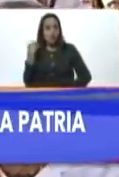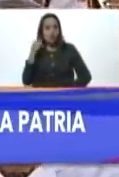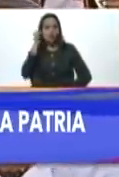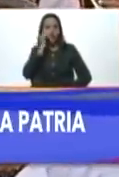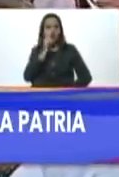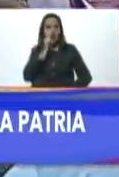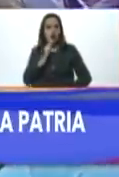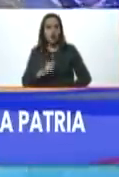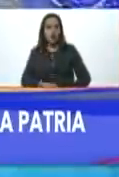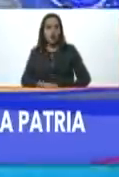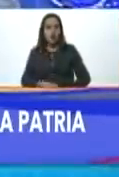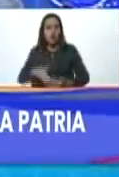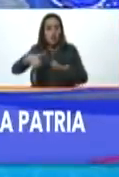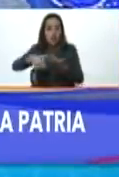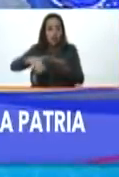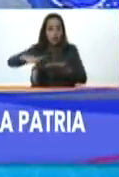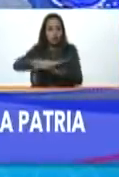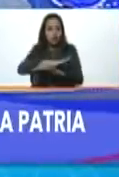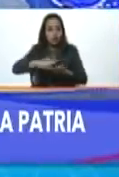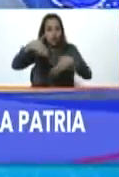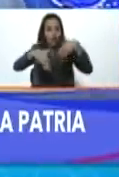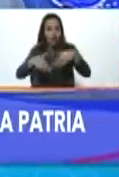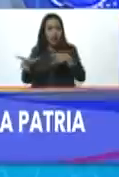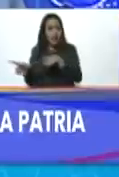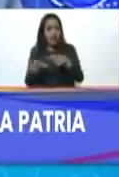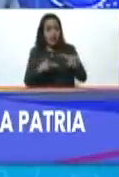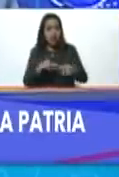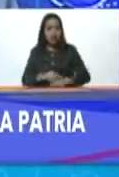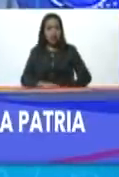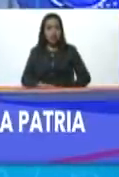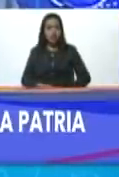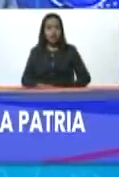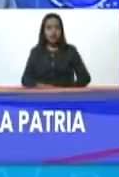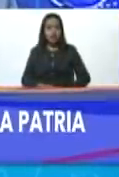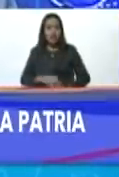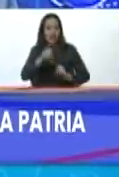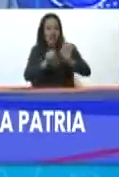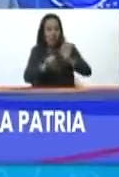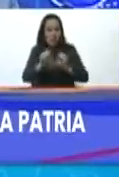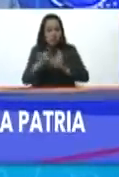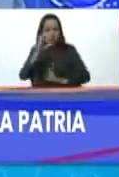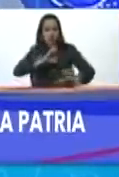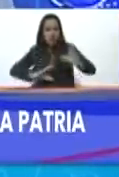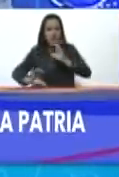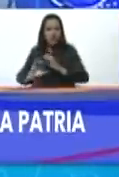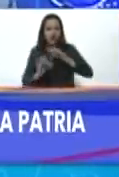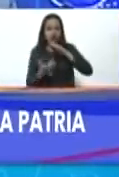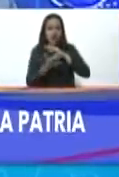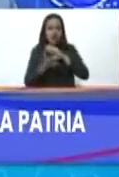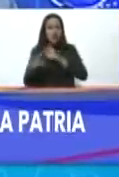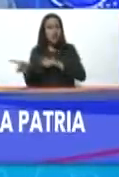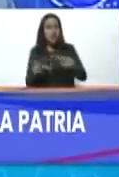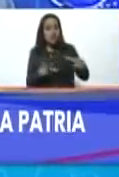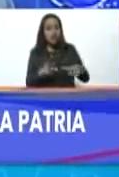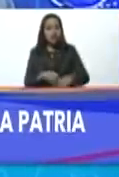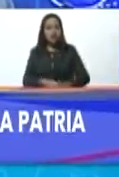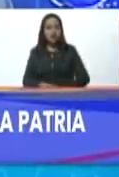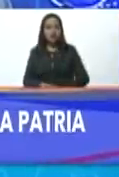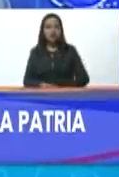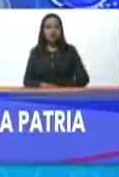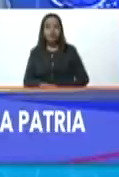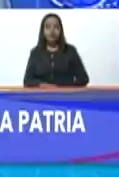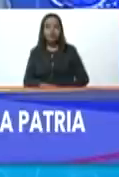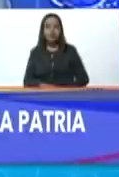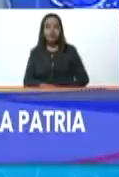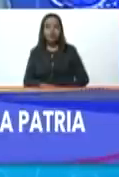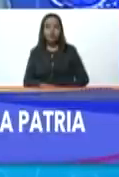sábado ha concluido. El dictamen forense, científico y técnico está listo. Le he